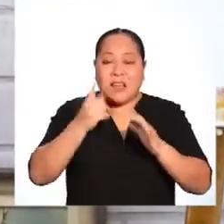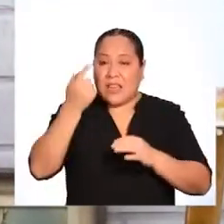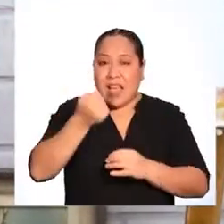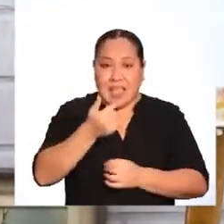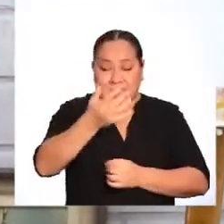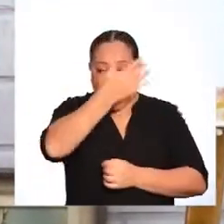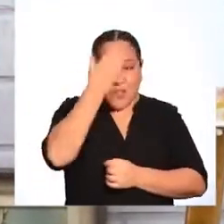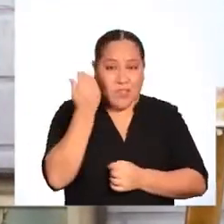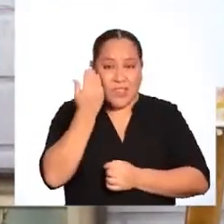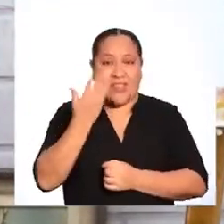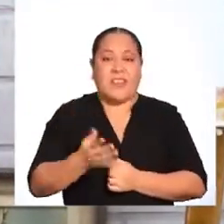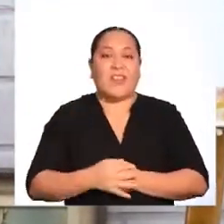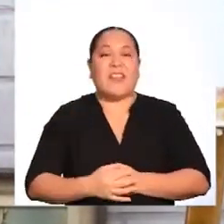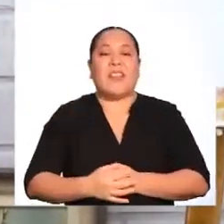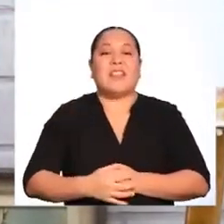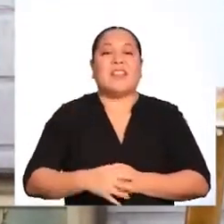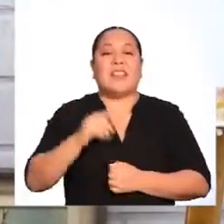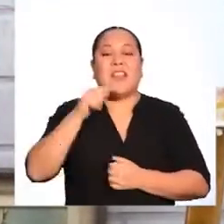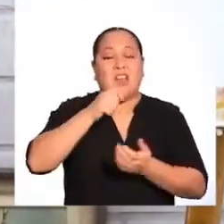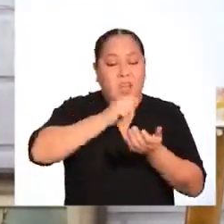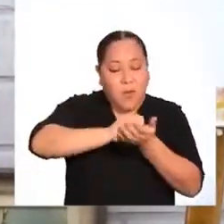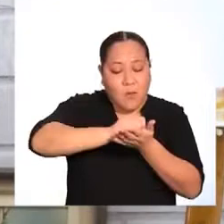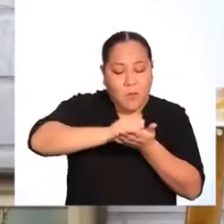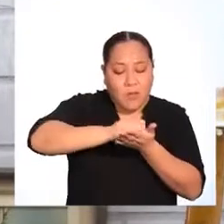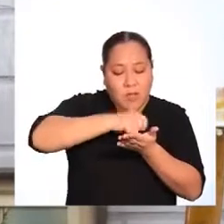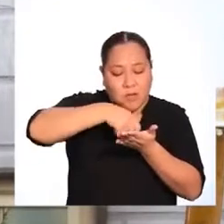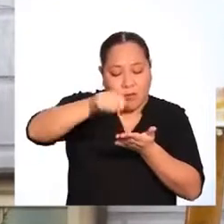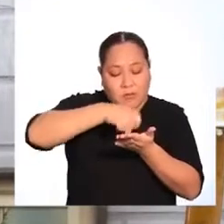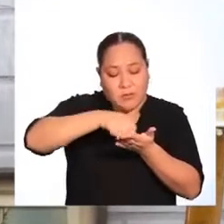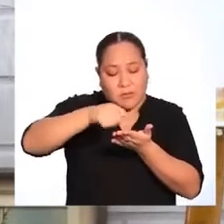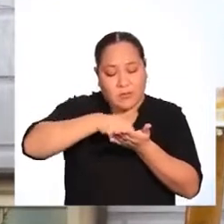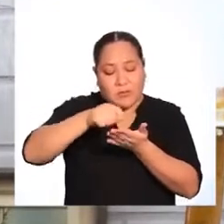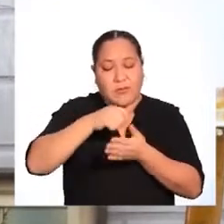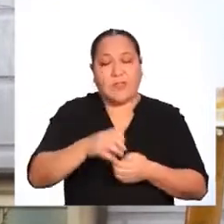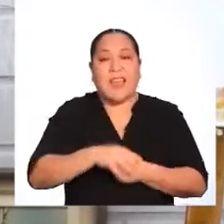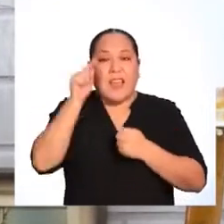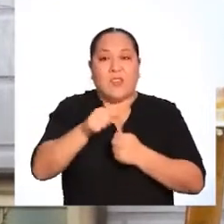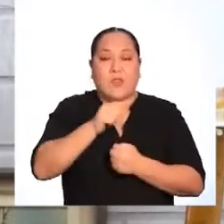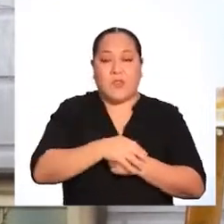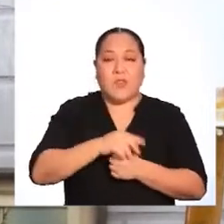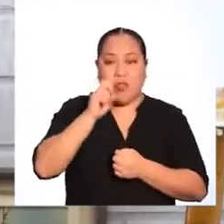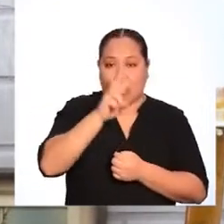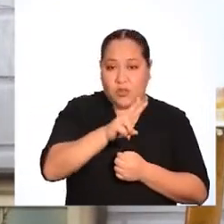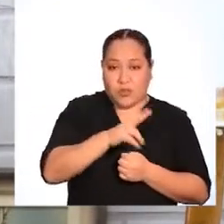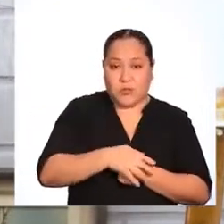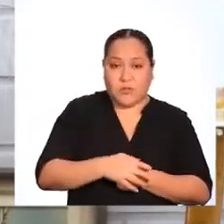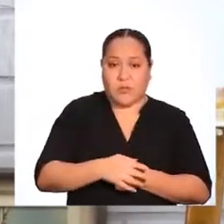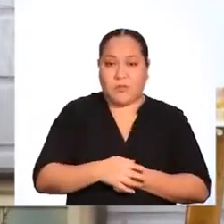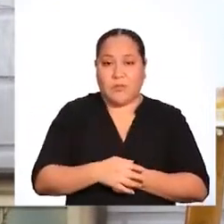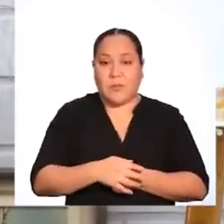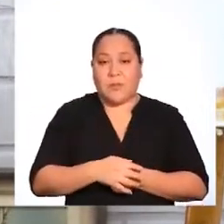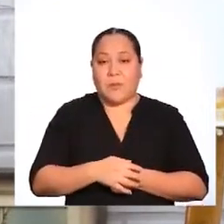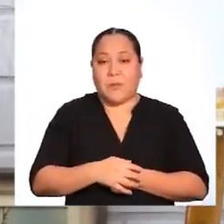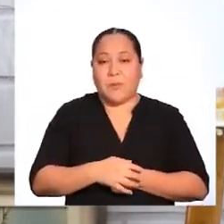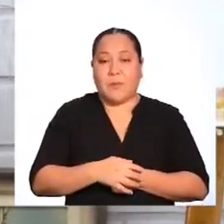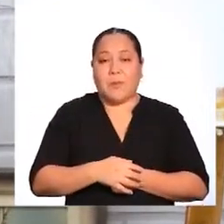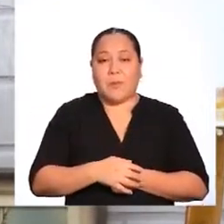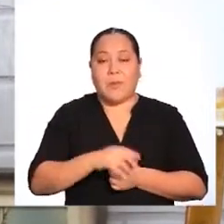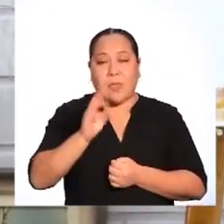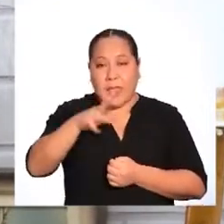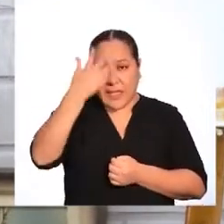casi me olvido que tengo que apuntar a puntos puntos aunque había hecho dos hojas